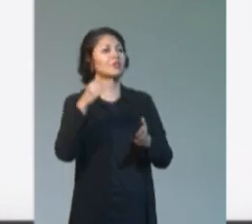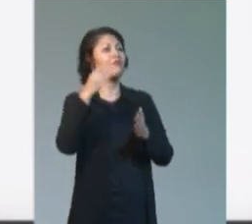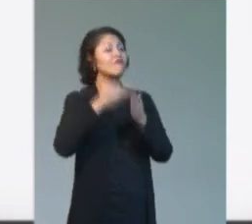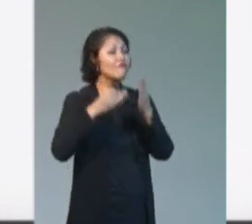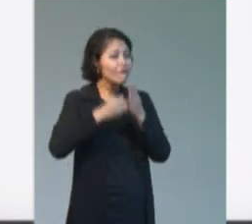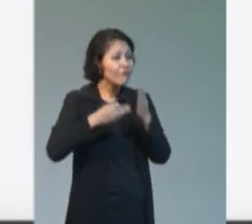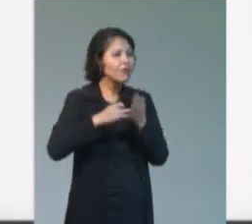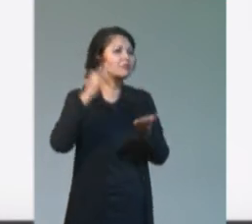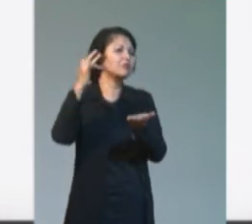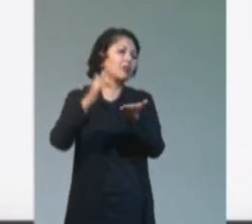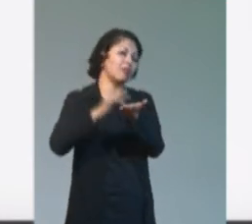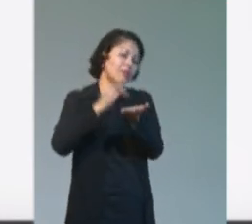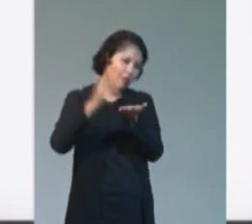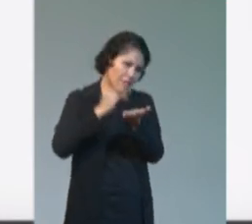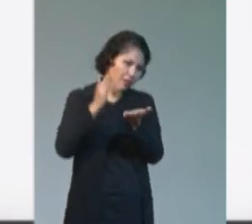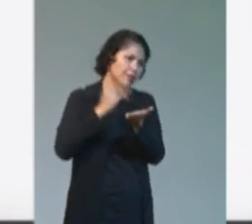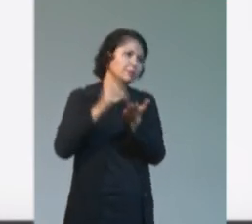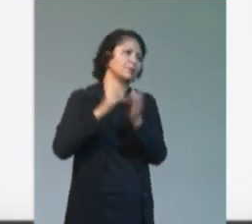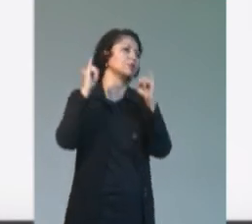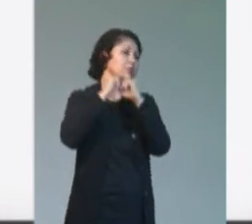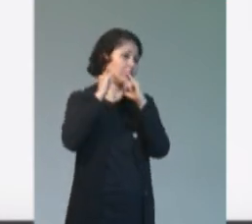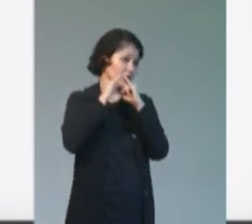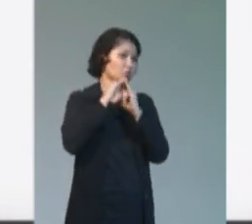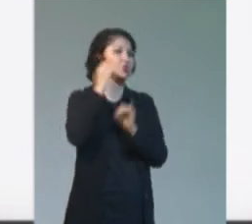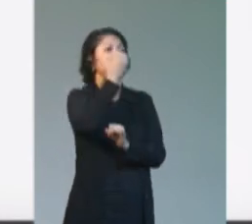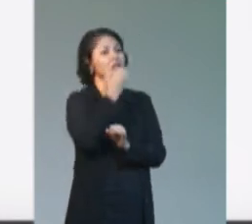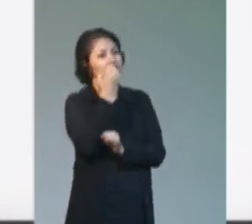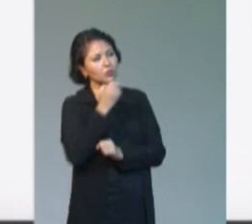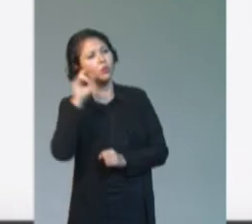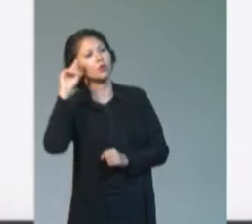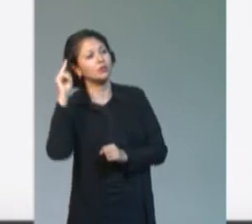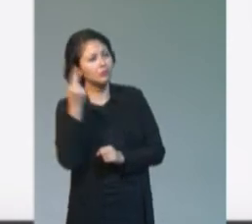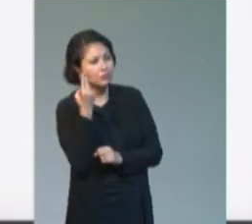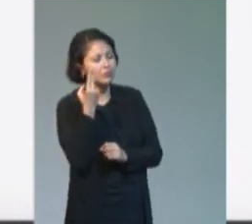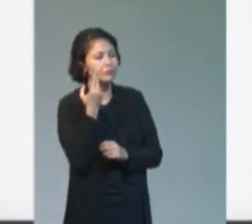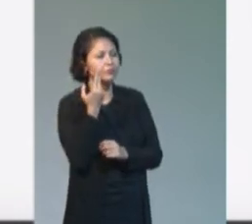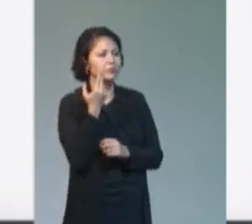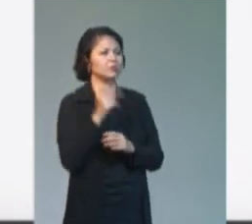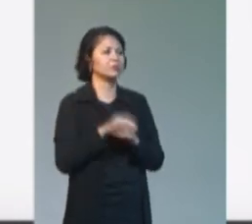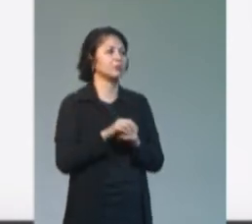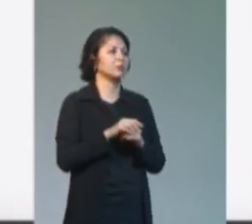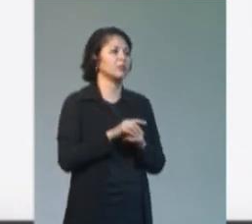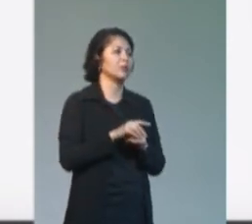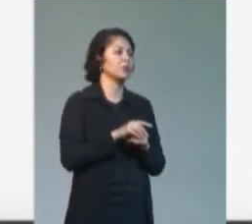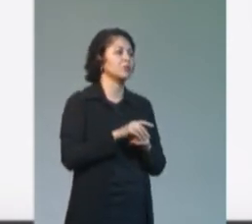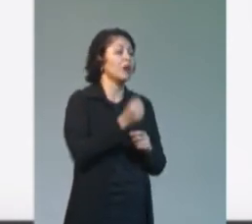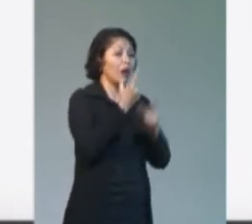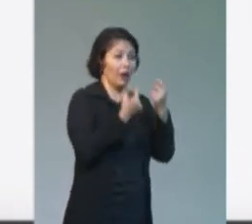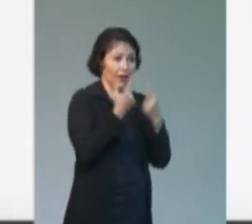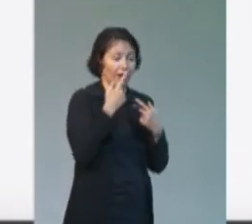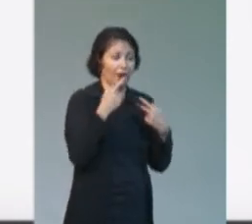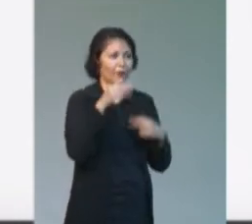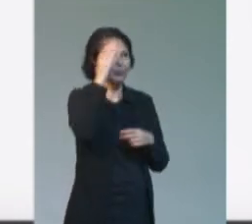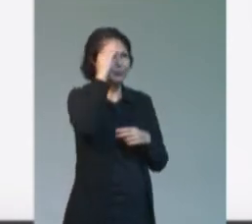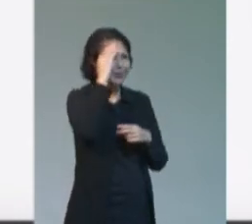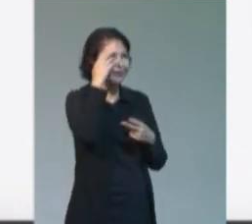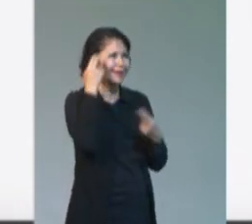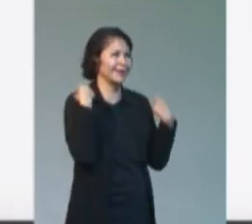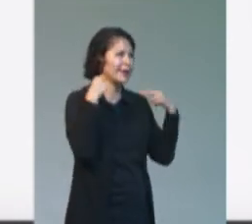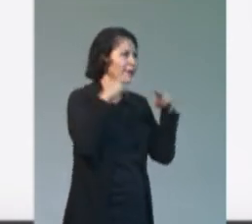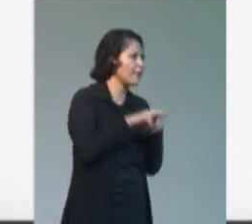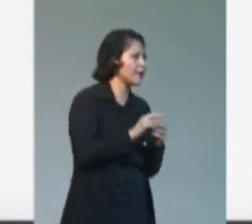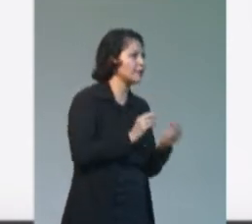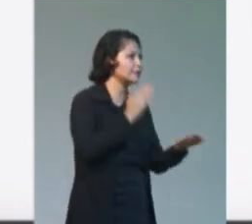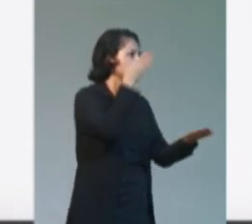se han metido en esto y han lanzado al profesor y han pensado que el profesor ha sido el llanero solitario' que iba resolviendo todo hay que